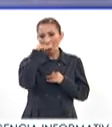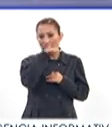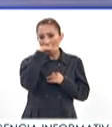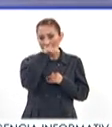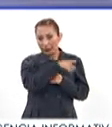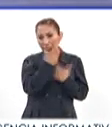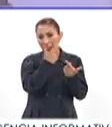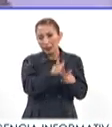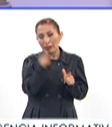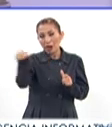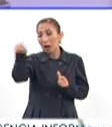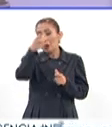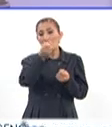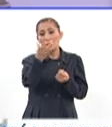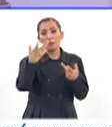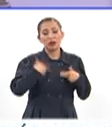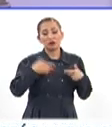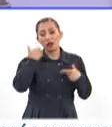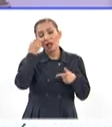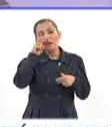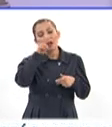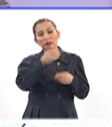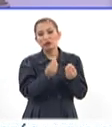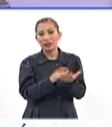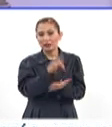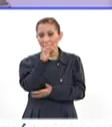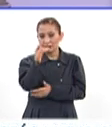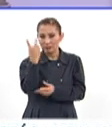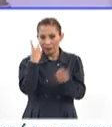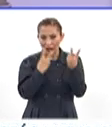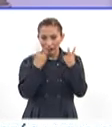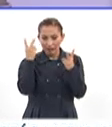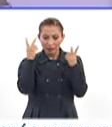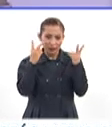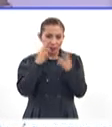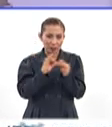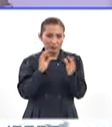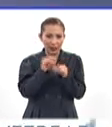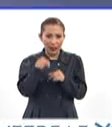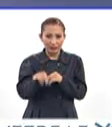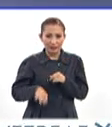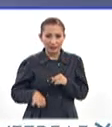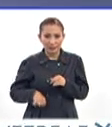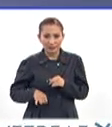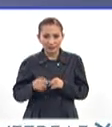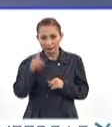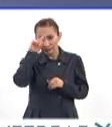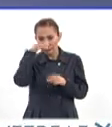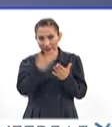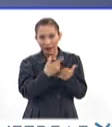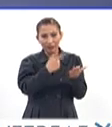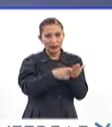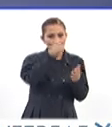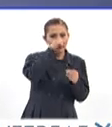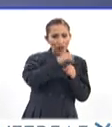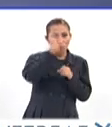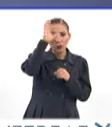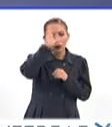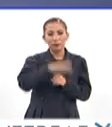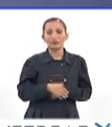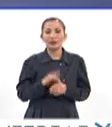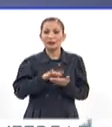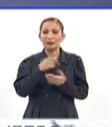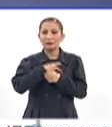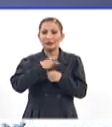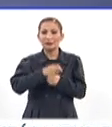gratuito, libre para cualquier persona que lo desee revisar. Muchísimas gracias por explicarnos esta interesante propuesta desde la Secretaría de Cultura. Gracias. Gracias